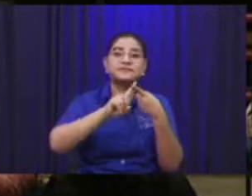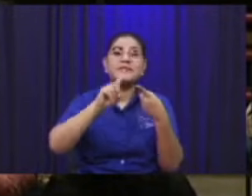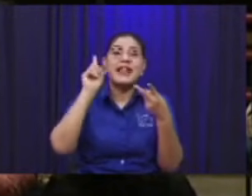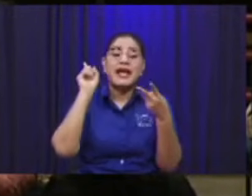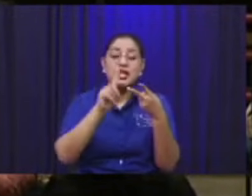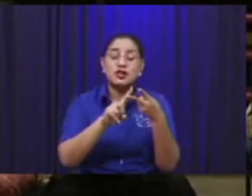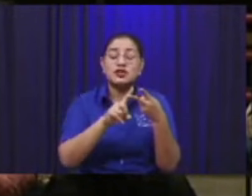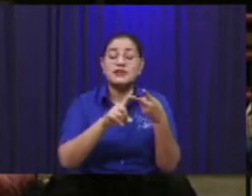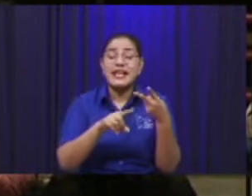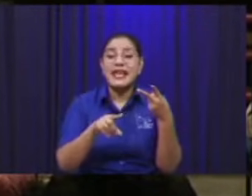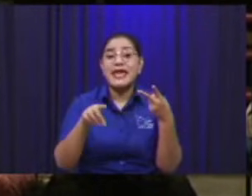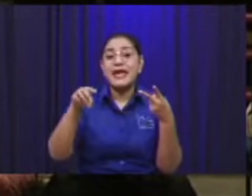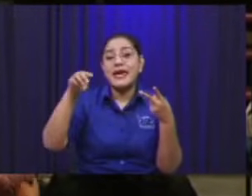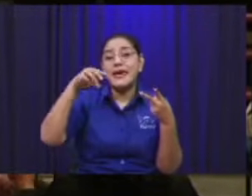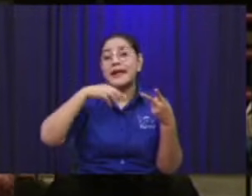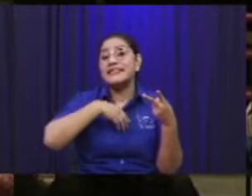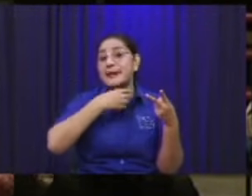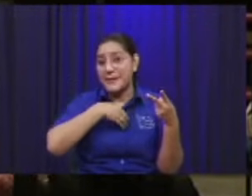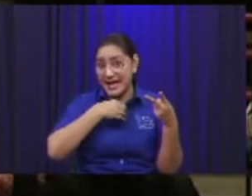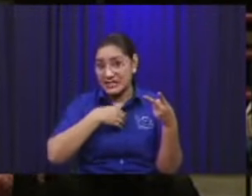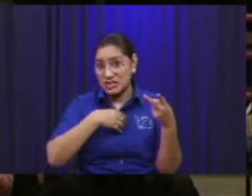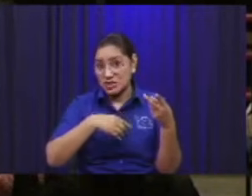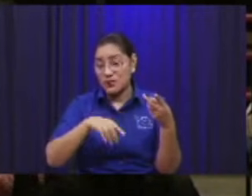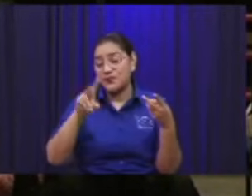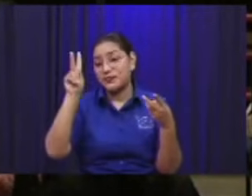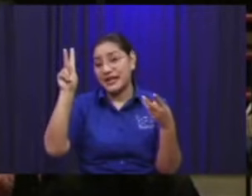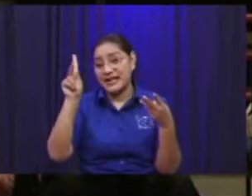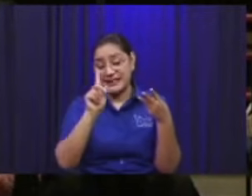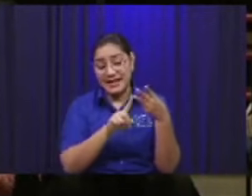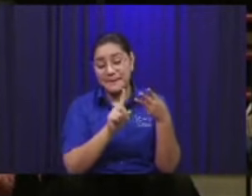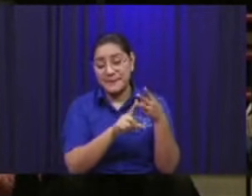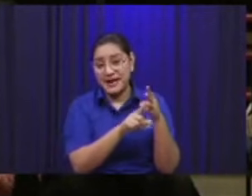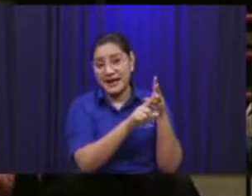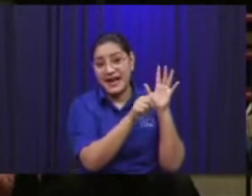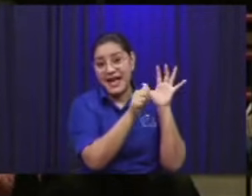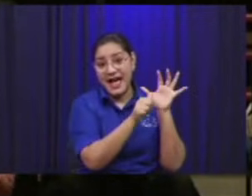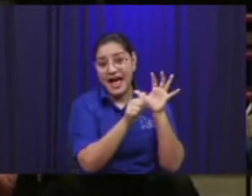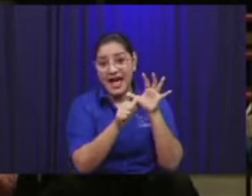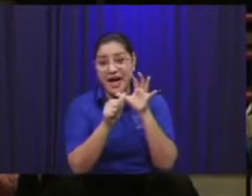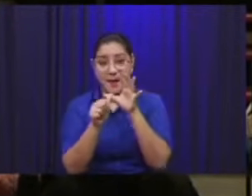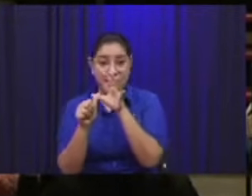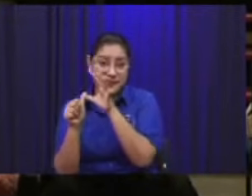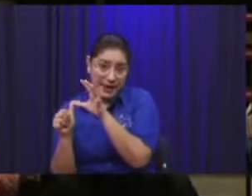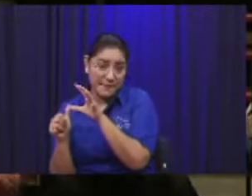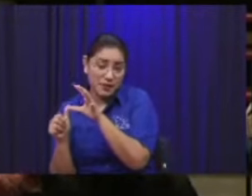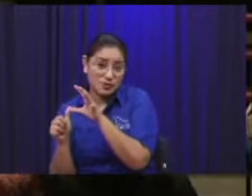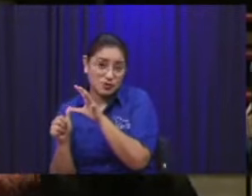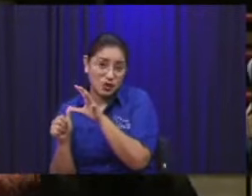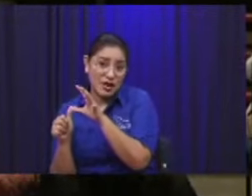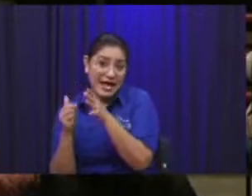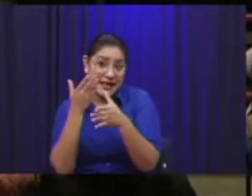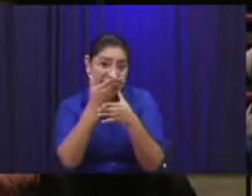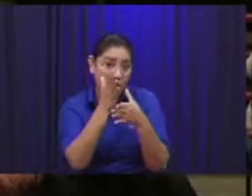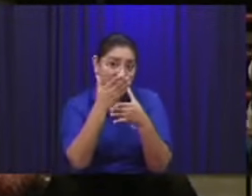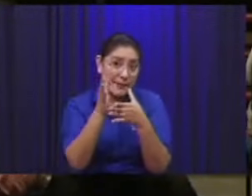magistral y apostólico que el señor me dio para que pudiera